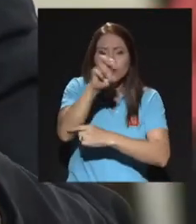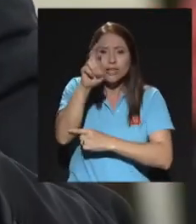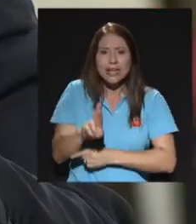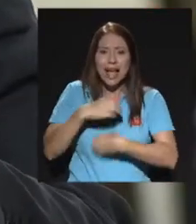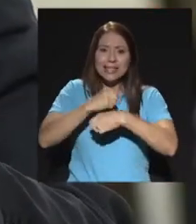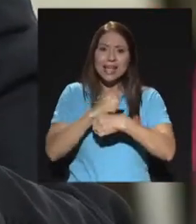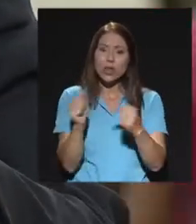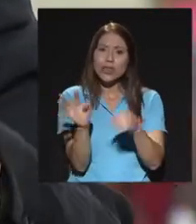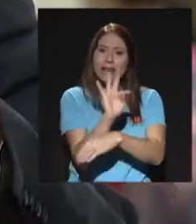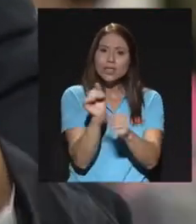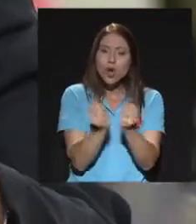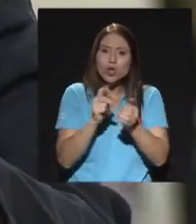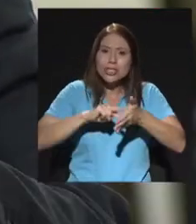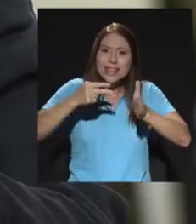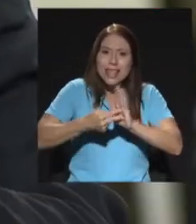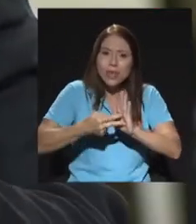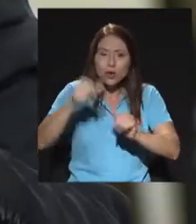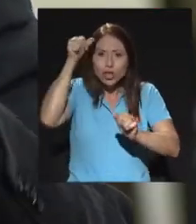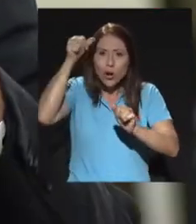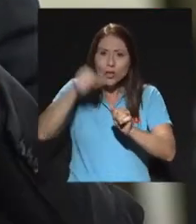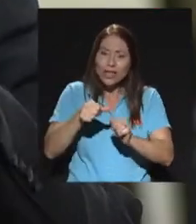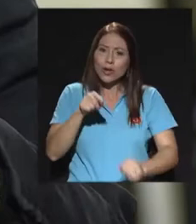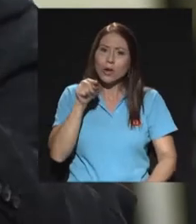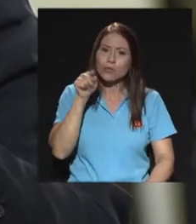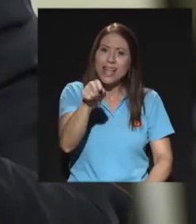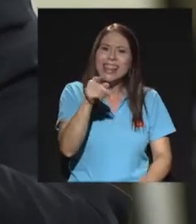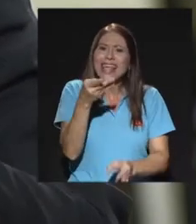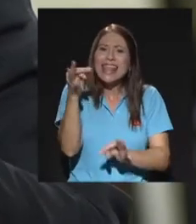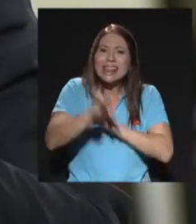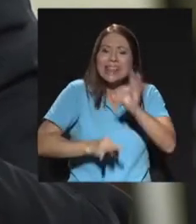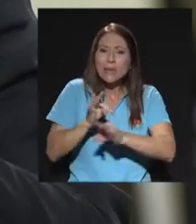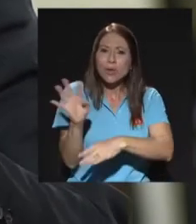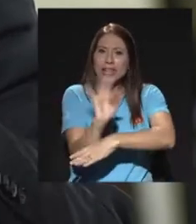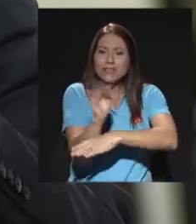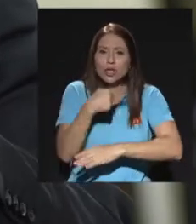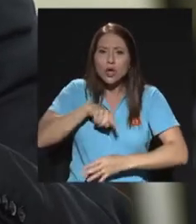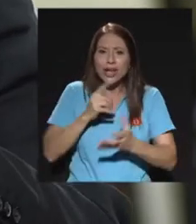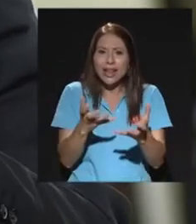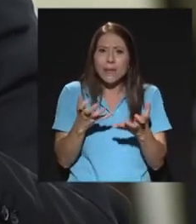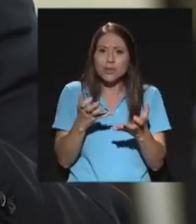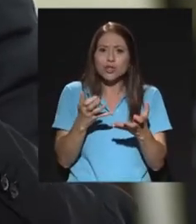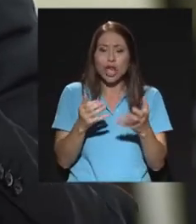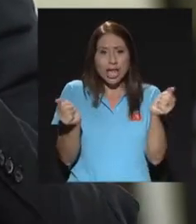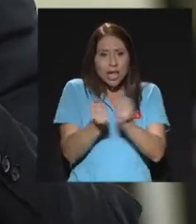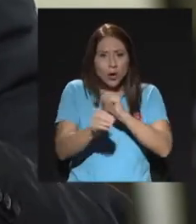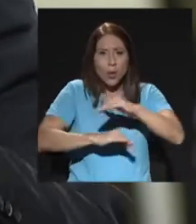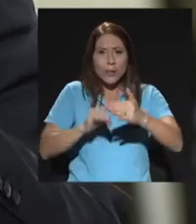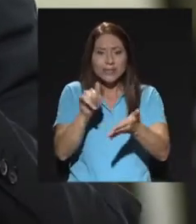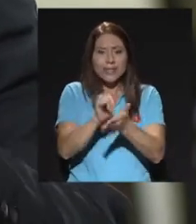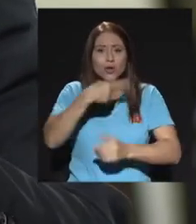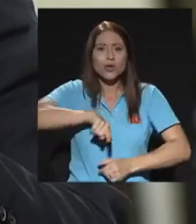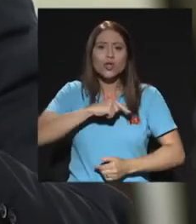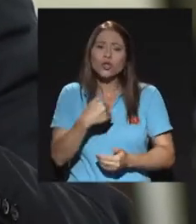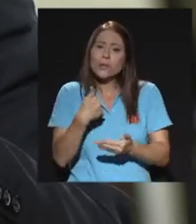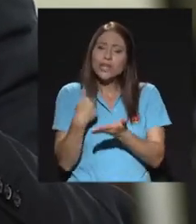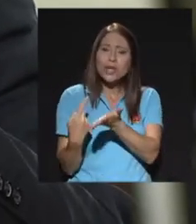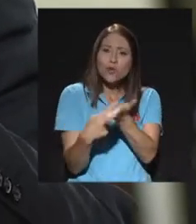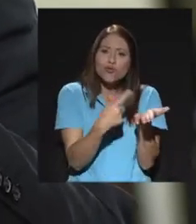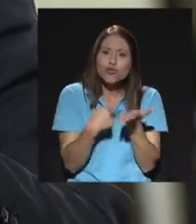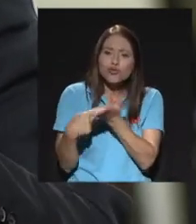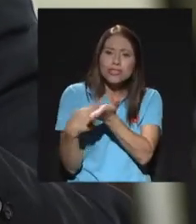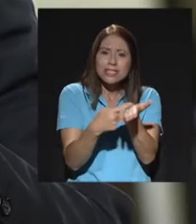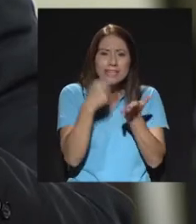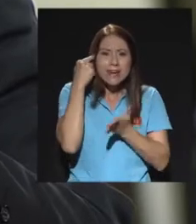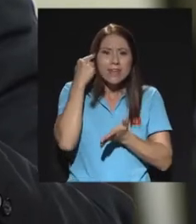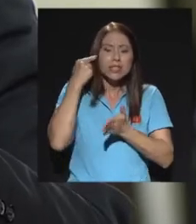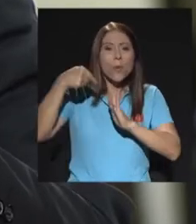haciendo televisión con sentido, recordándole a usted qué tipo de televisión queremos. Y a partir de ahí hemos tenido una reflexión profunda